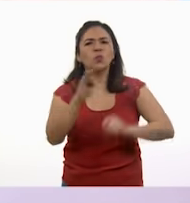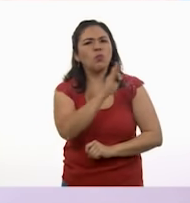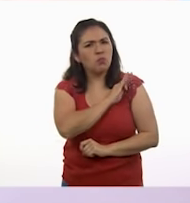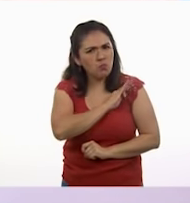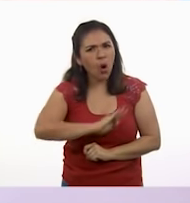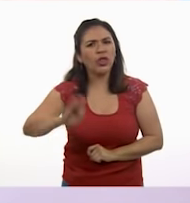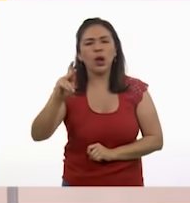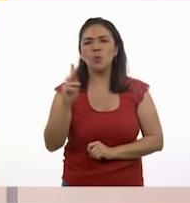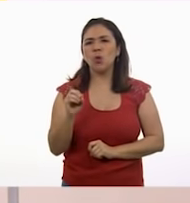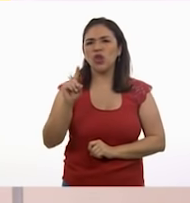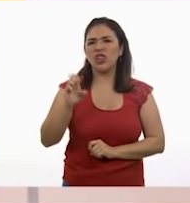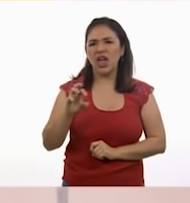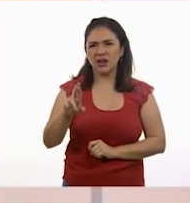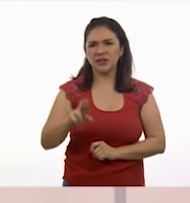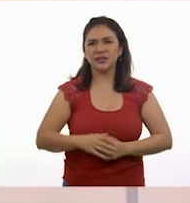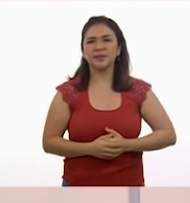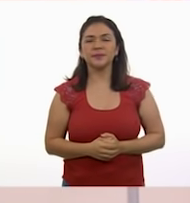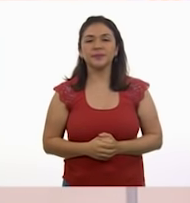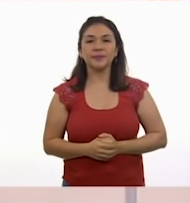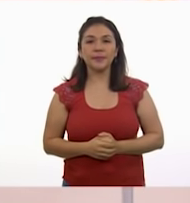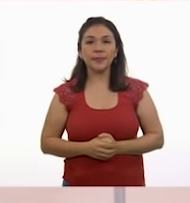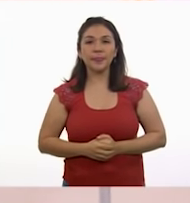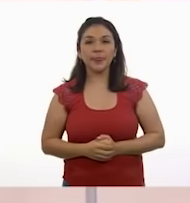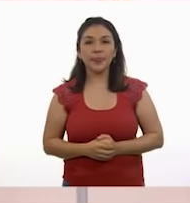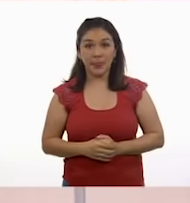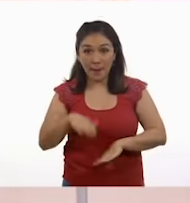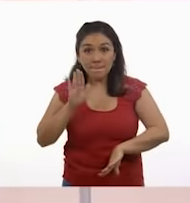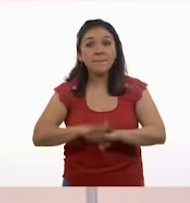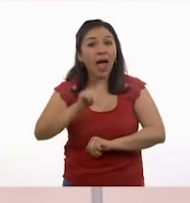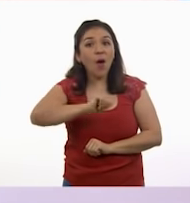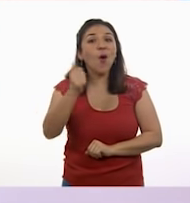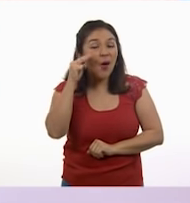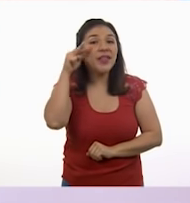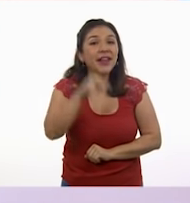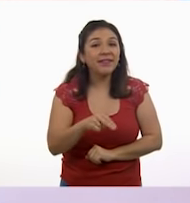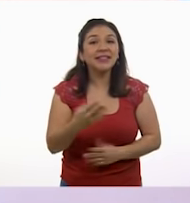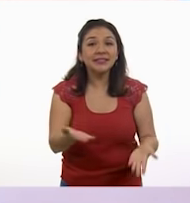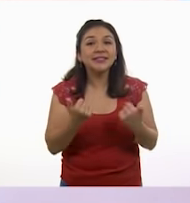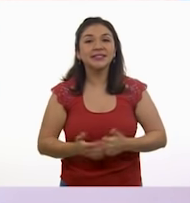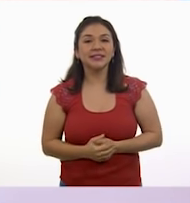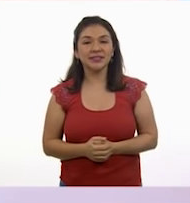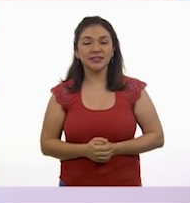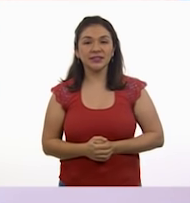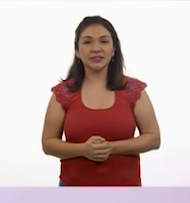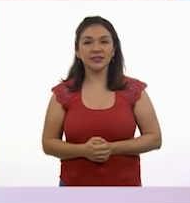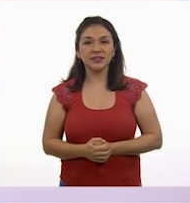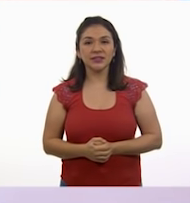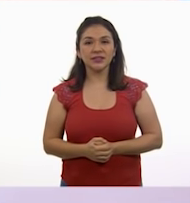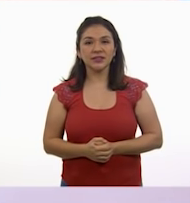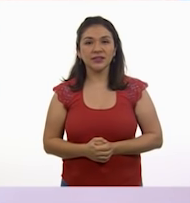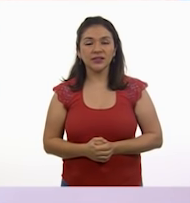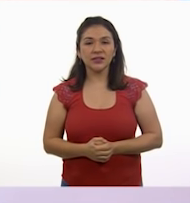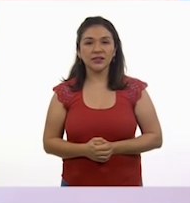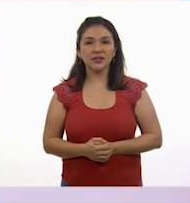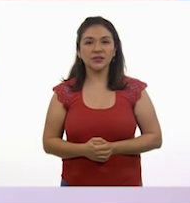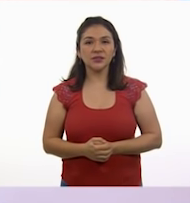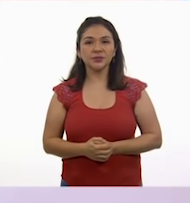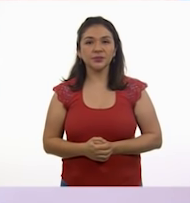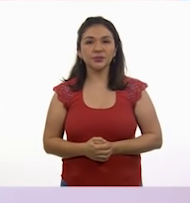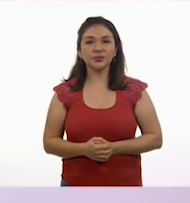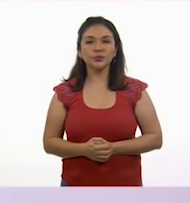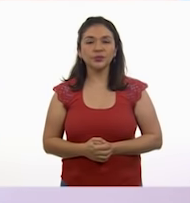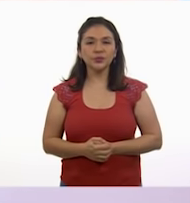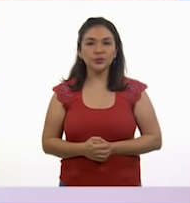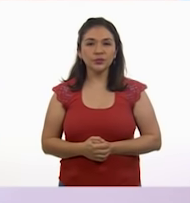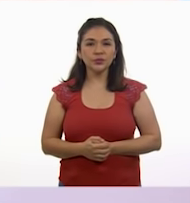poder tenemos más listas y tenemos más claro que si lo que sí yo creo que sí mira que hay unas más en lo que tú